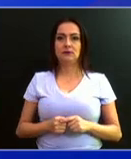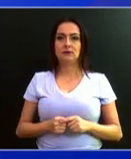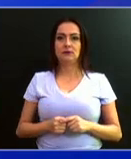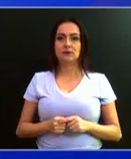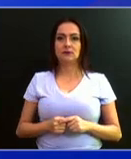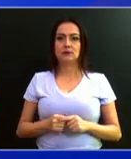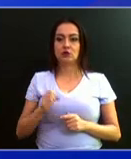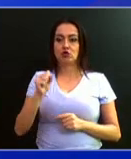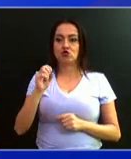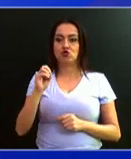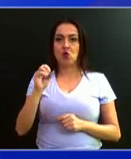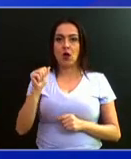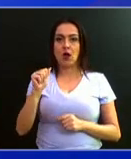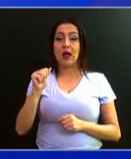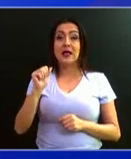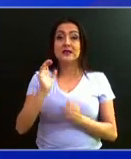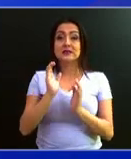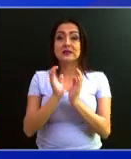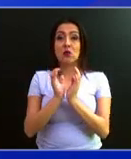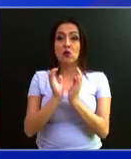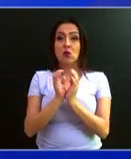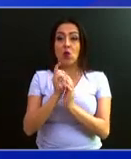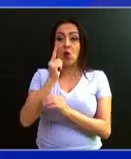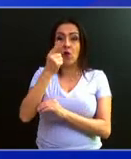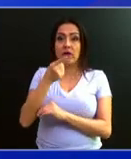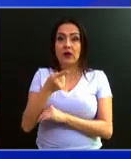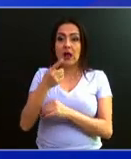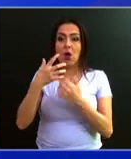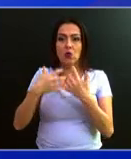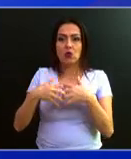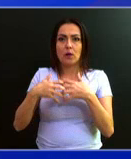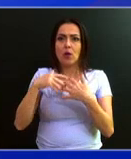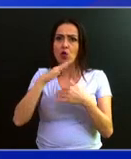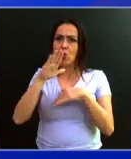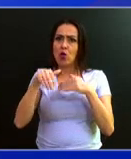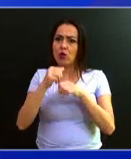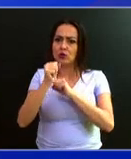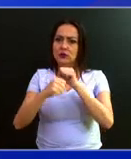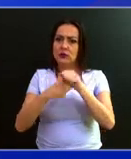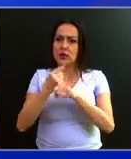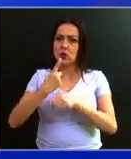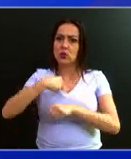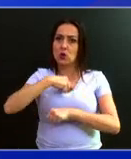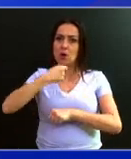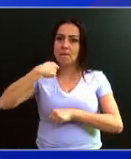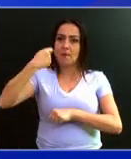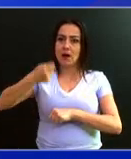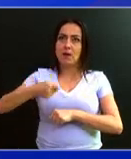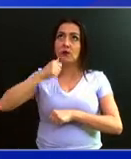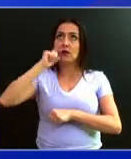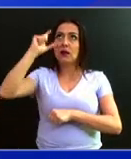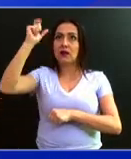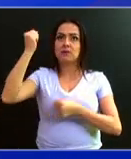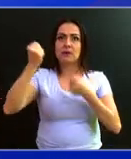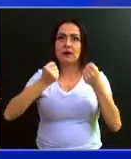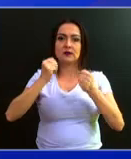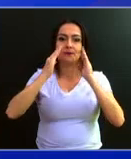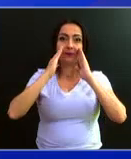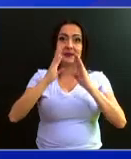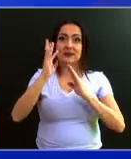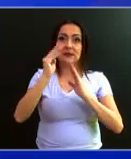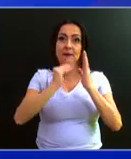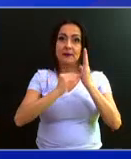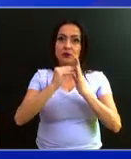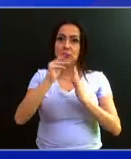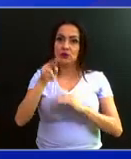del SOA, el Seguro Obligatorio Automotor, que todos los años pagamos en el marchamo y que cubre hasta 6 millones